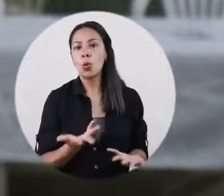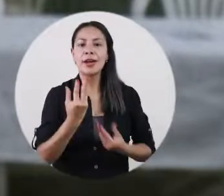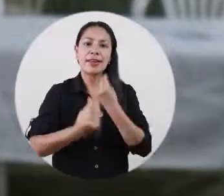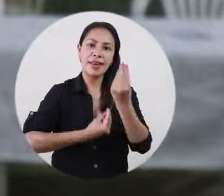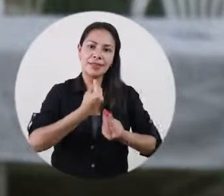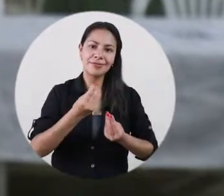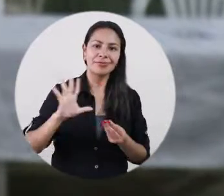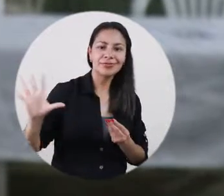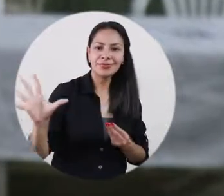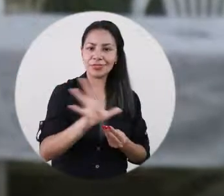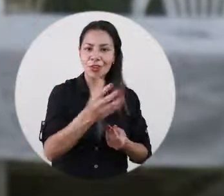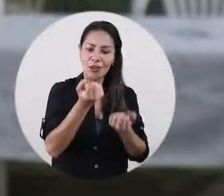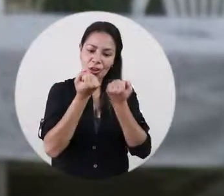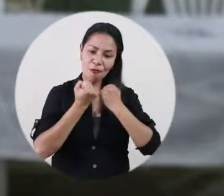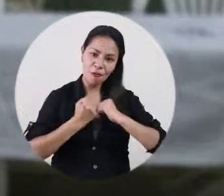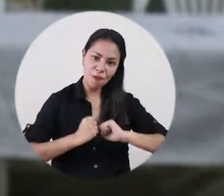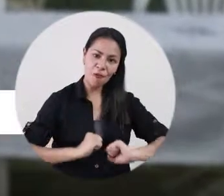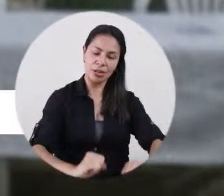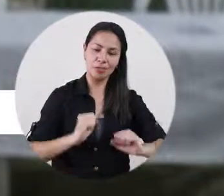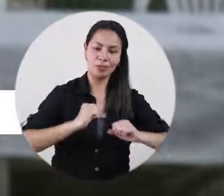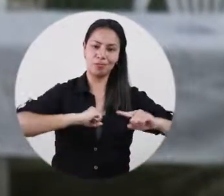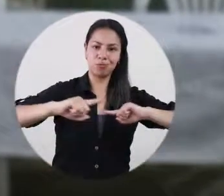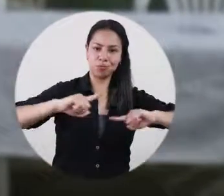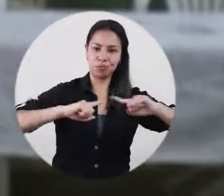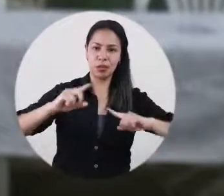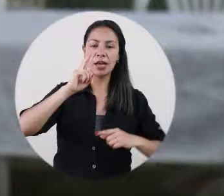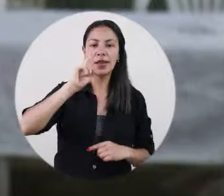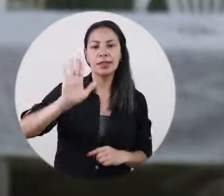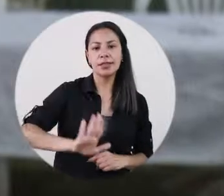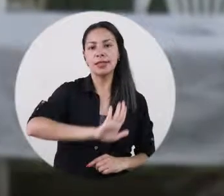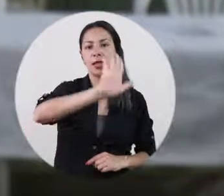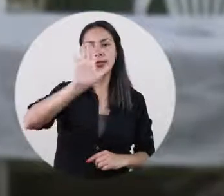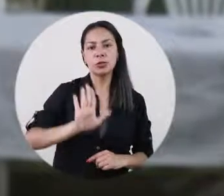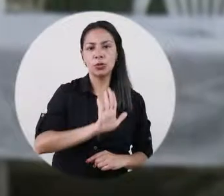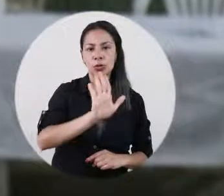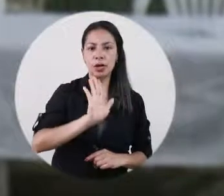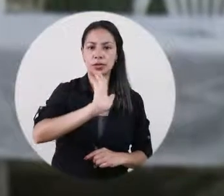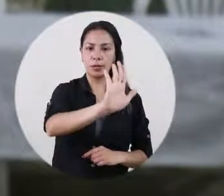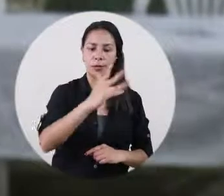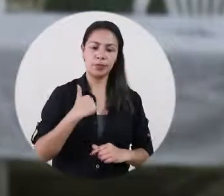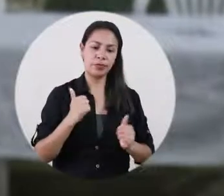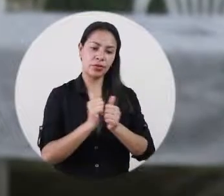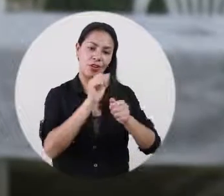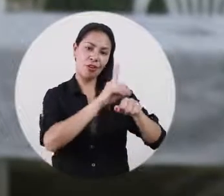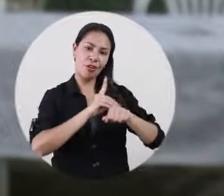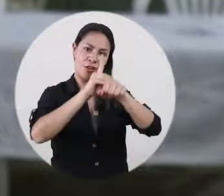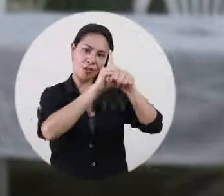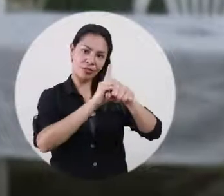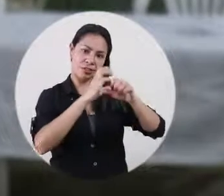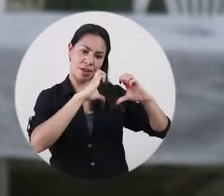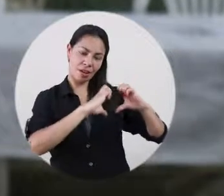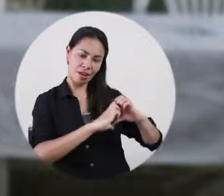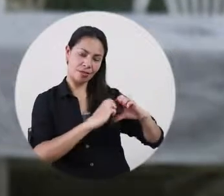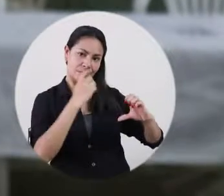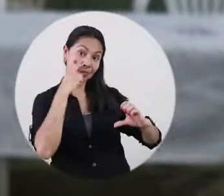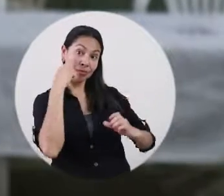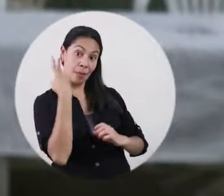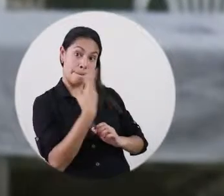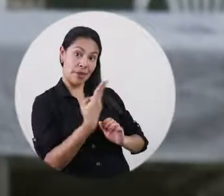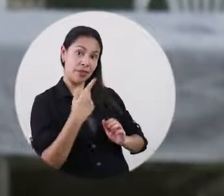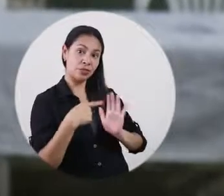de hacer todo lo posible de coordinar al nivel nacional con el doctor camilo pues es